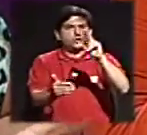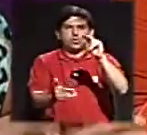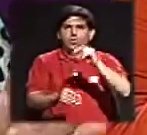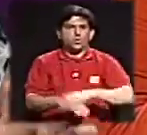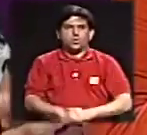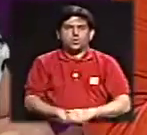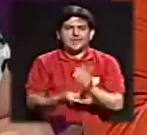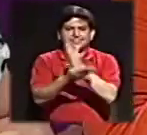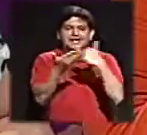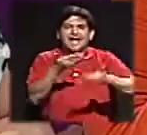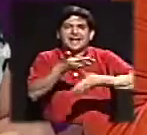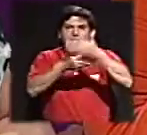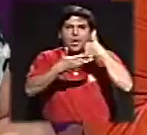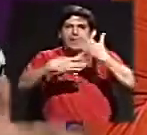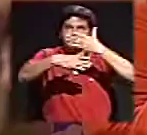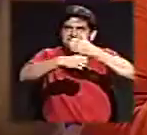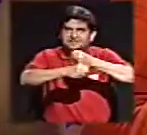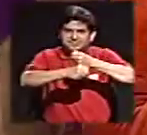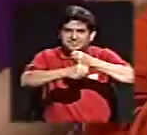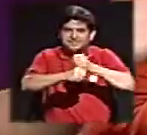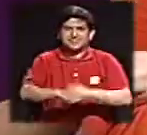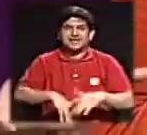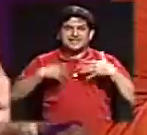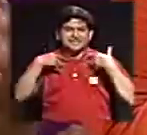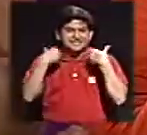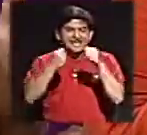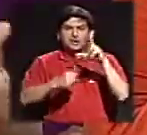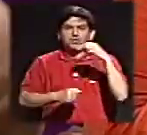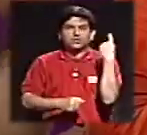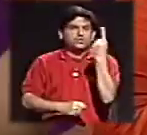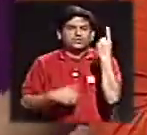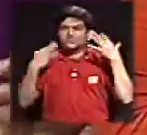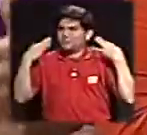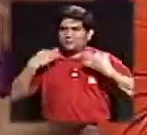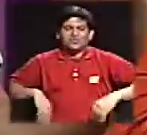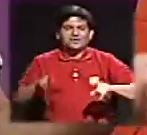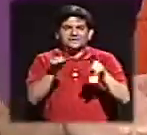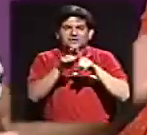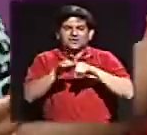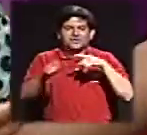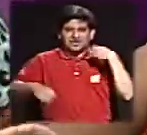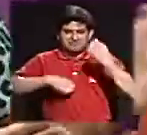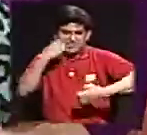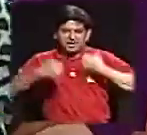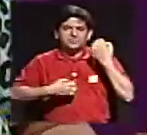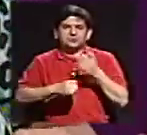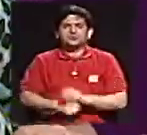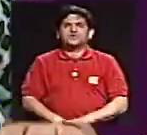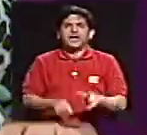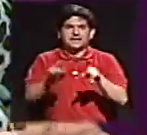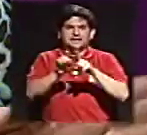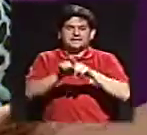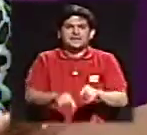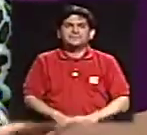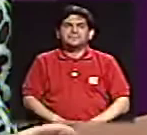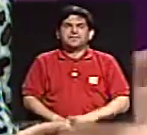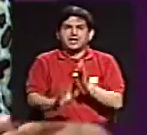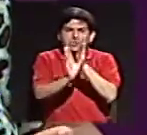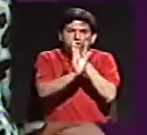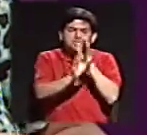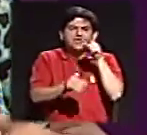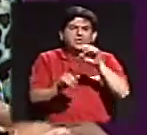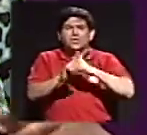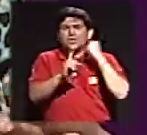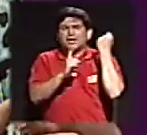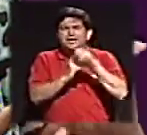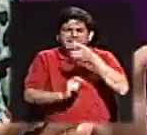hacer algo antes, ¿verdad? Porque la salud no solo es lo físico, es lo emocional, es lo psíquico. Como decía Margarita, ella estaba pasando